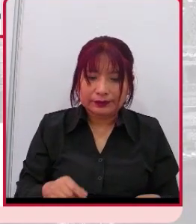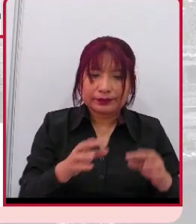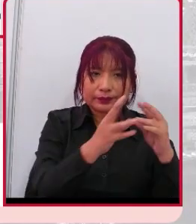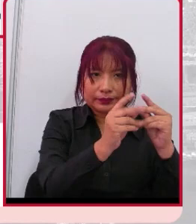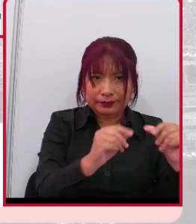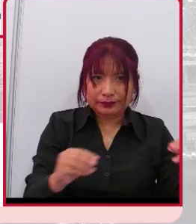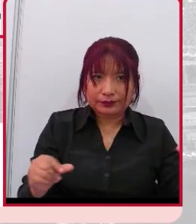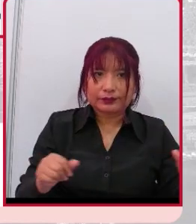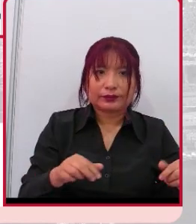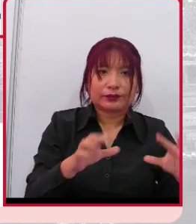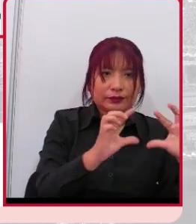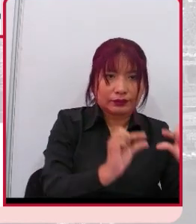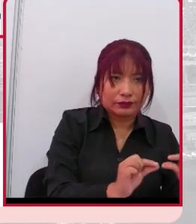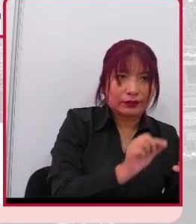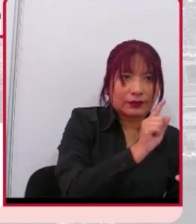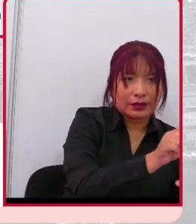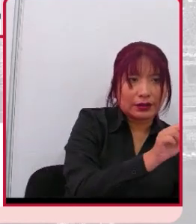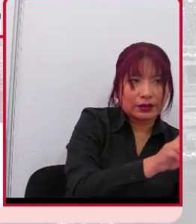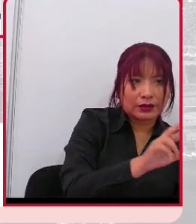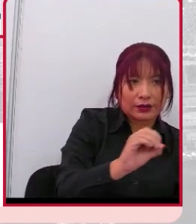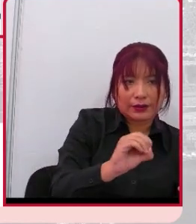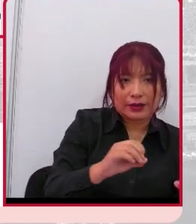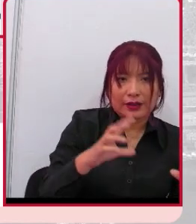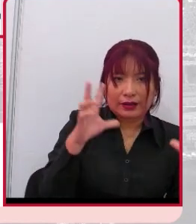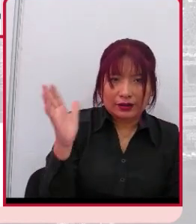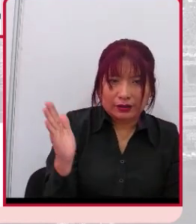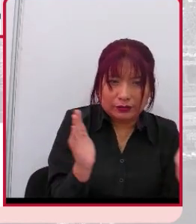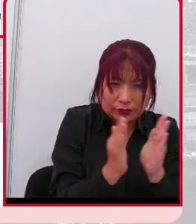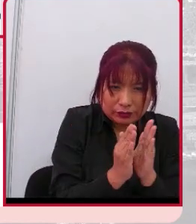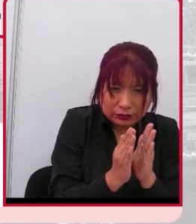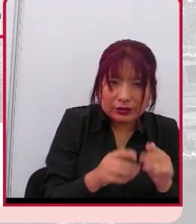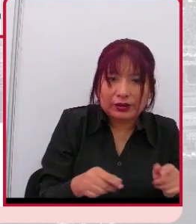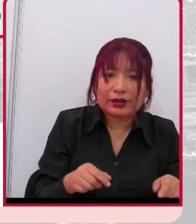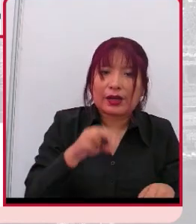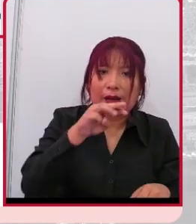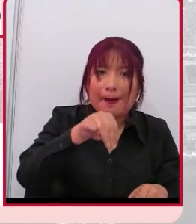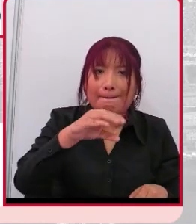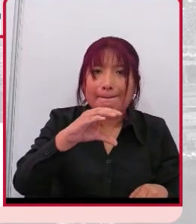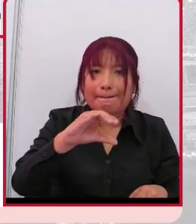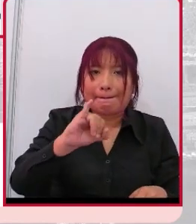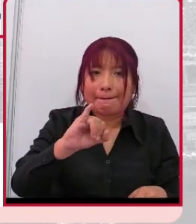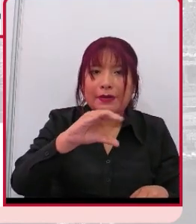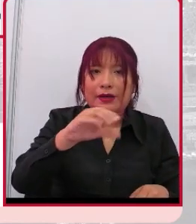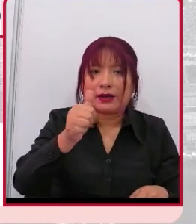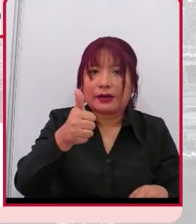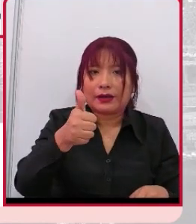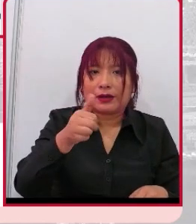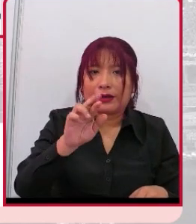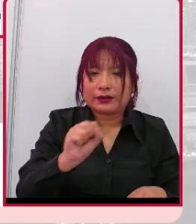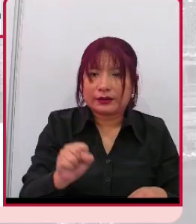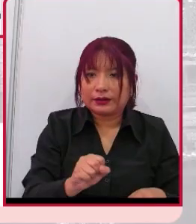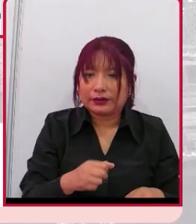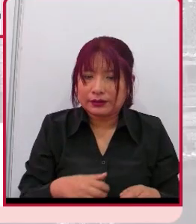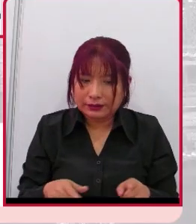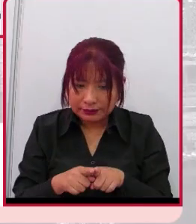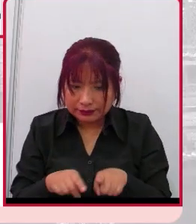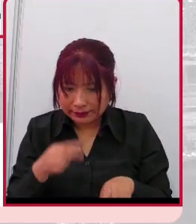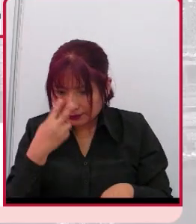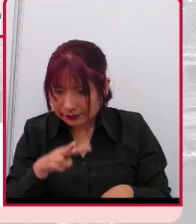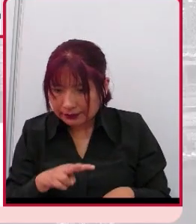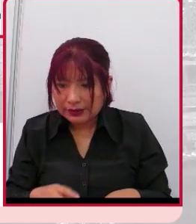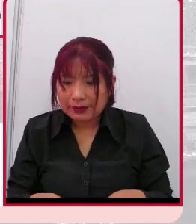120 micras y con una formulación propia de Brocal, ¿no? Donde utilizamos diferentes familias químicas,